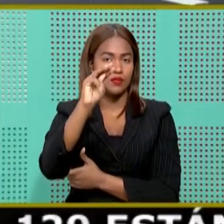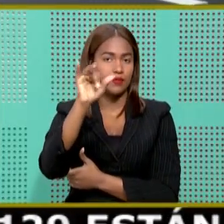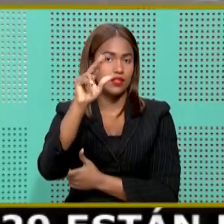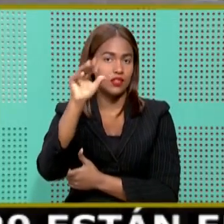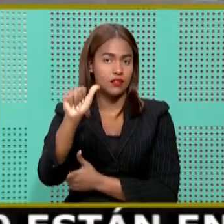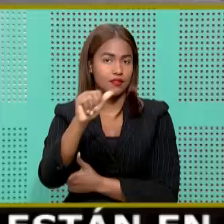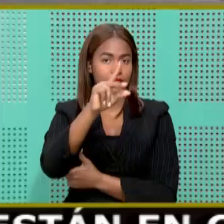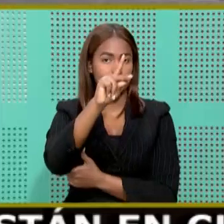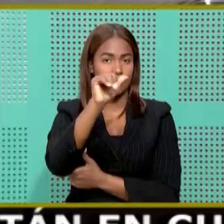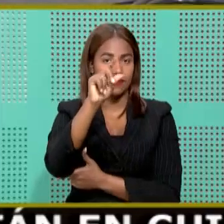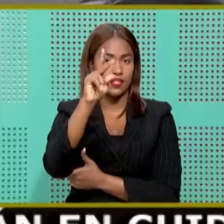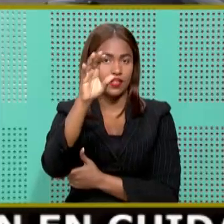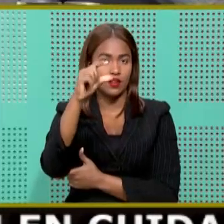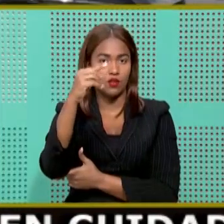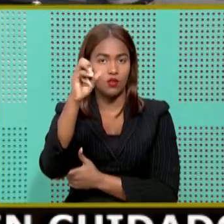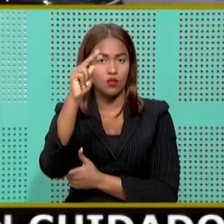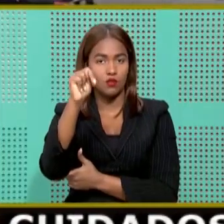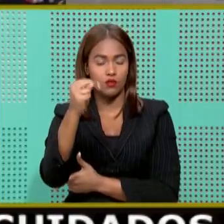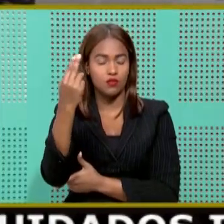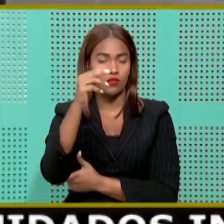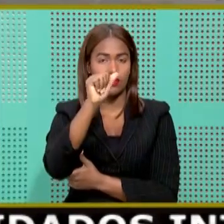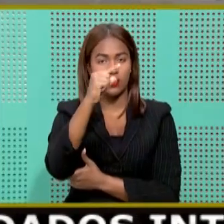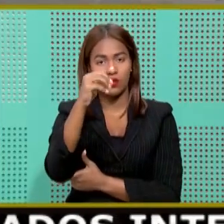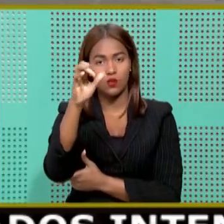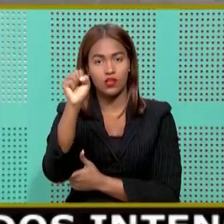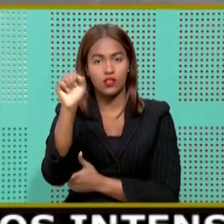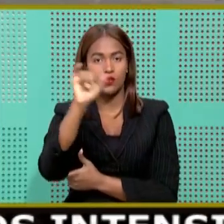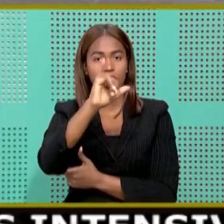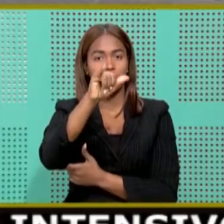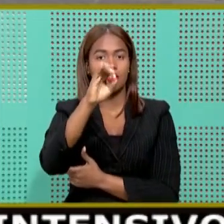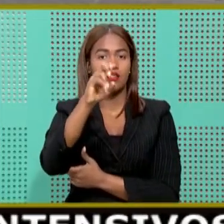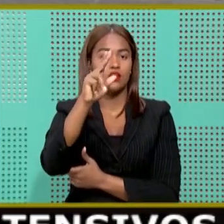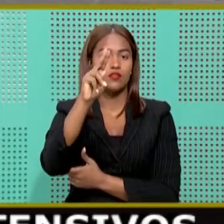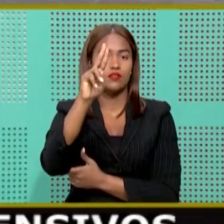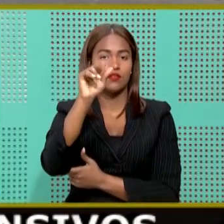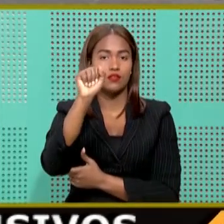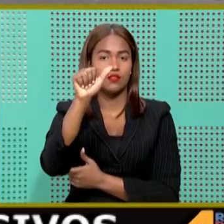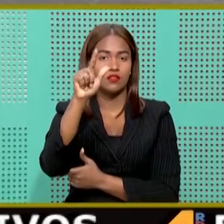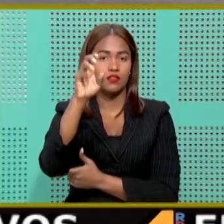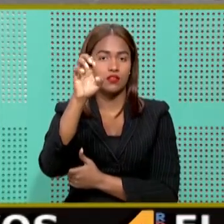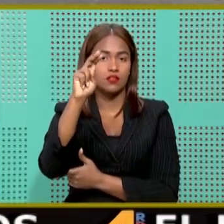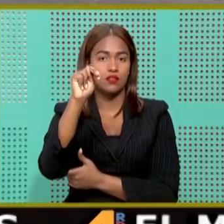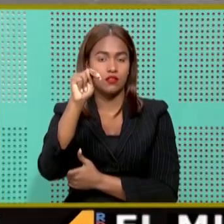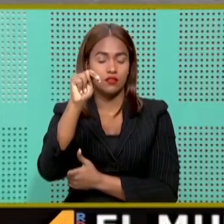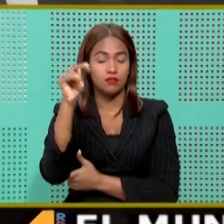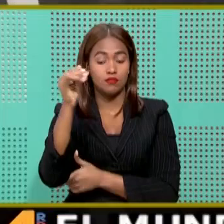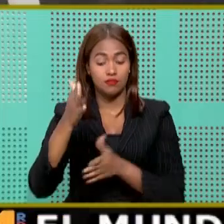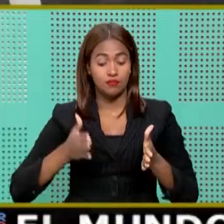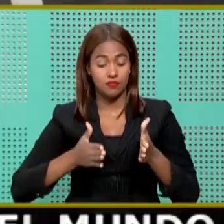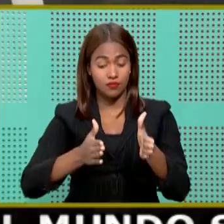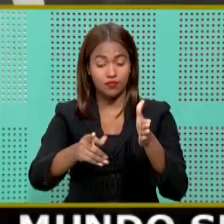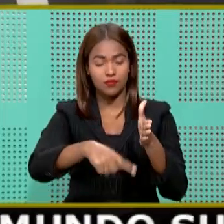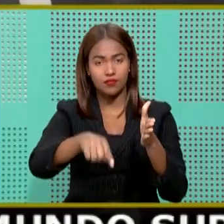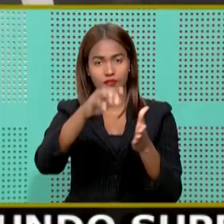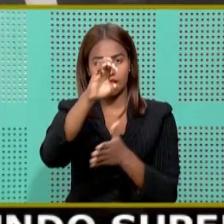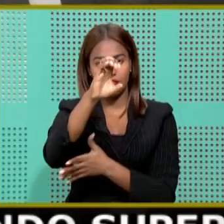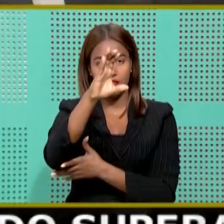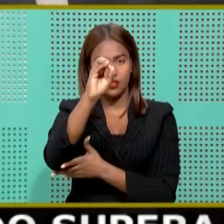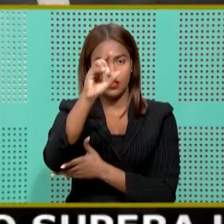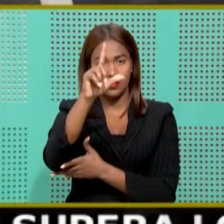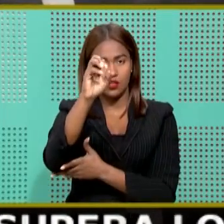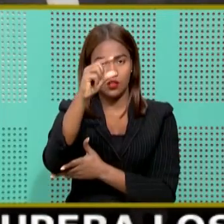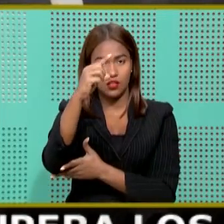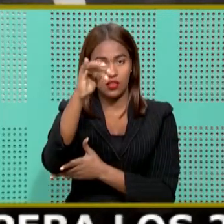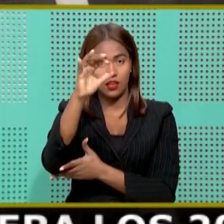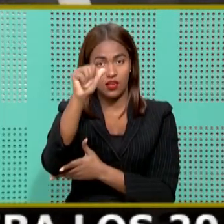Paredón, Aguas Lavas y Jerusalén. La Avenida Ecológica es una